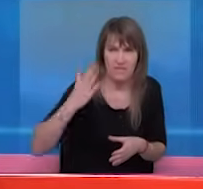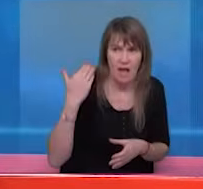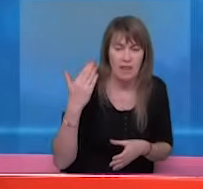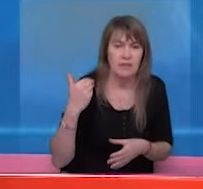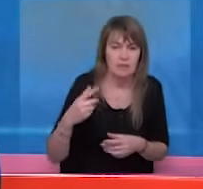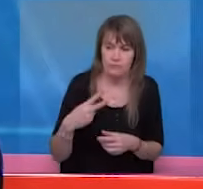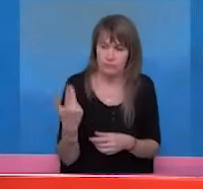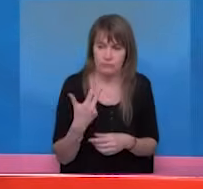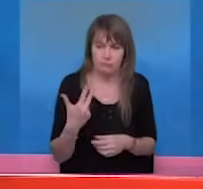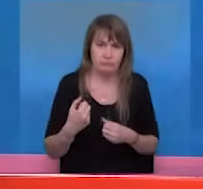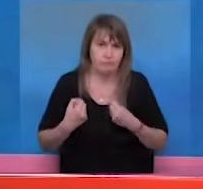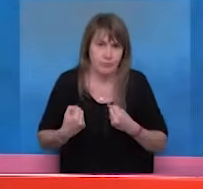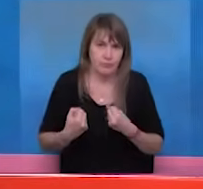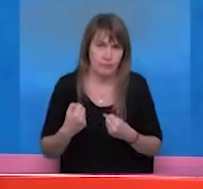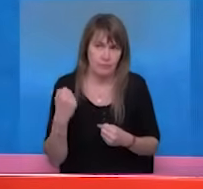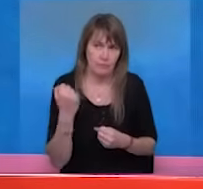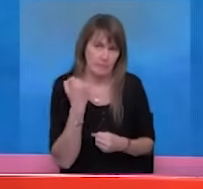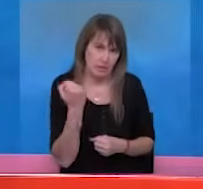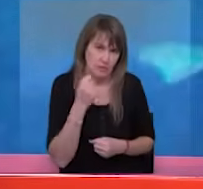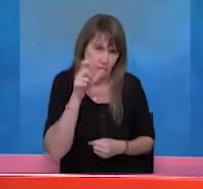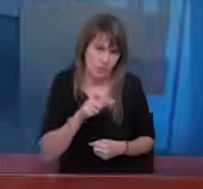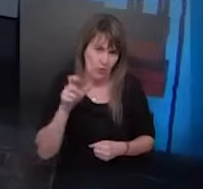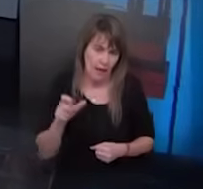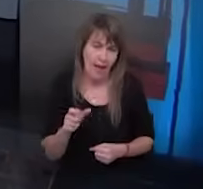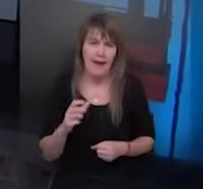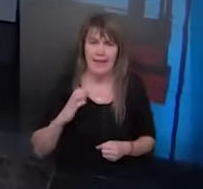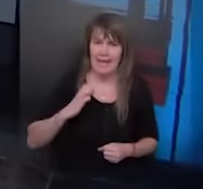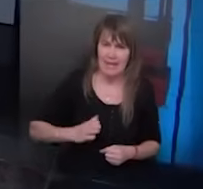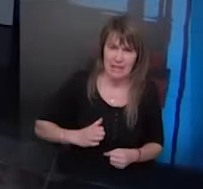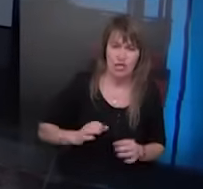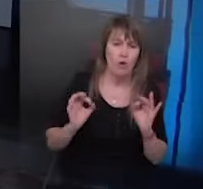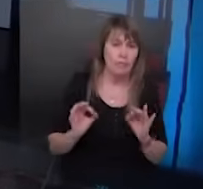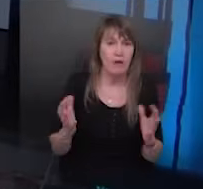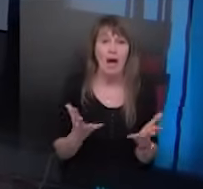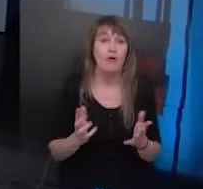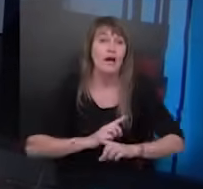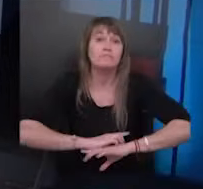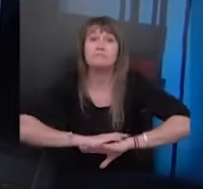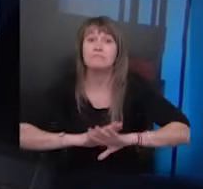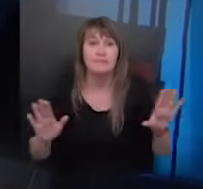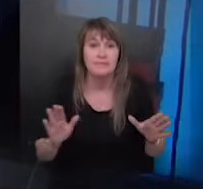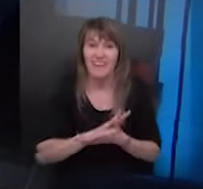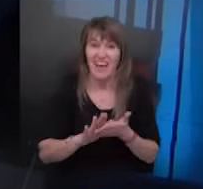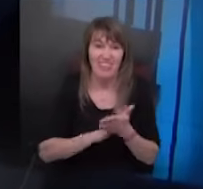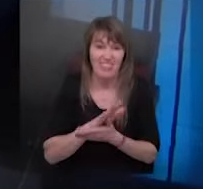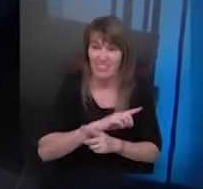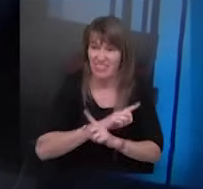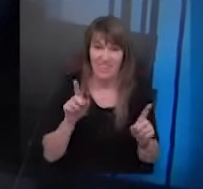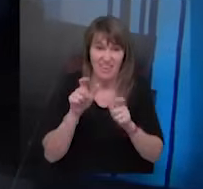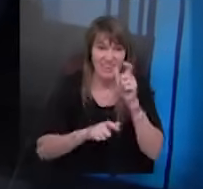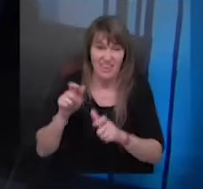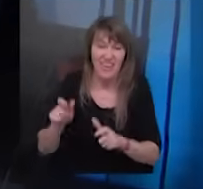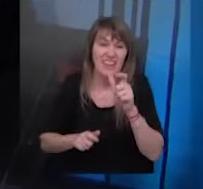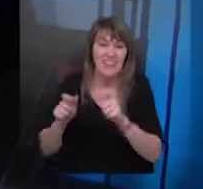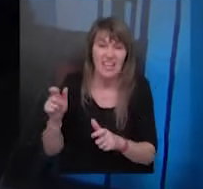peso institucional y personal y ético sobre la sociedad que hoy no la tenemos hoy no hay nada de eso porque tampoco hay